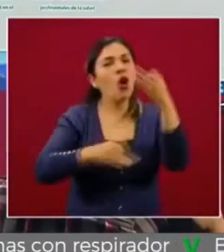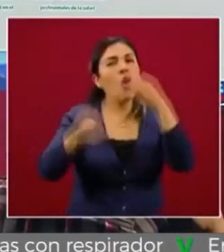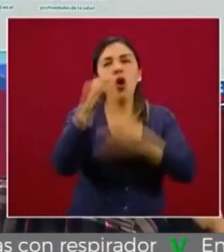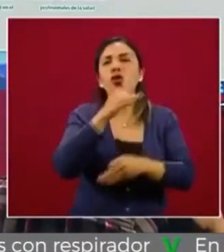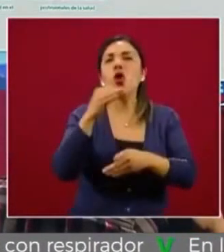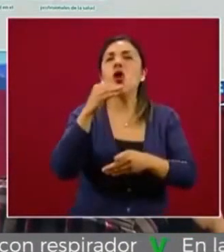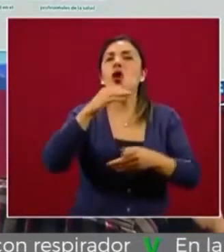información que le di.